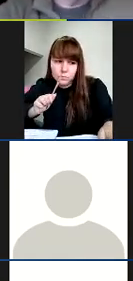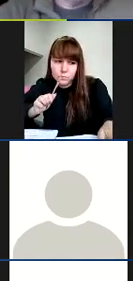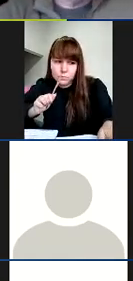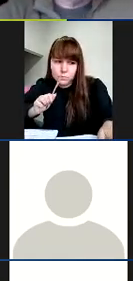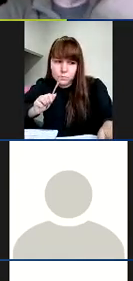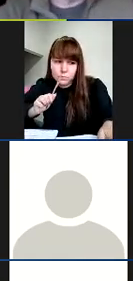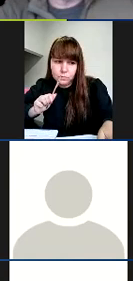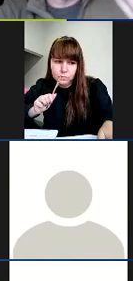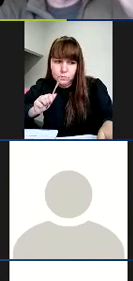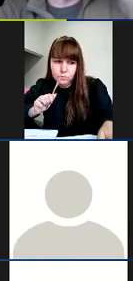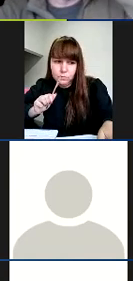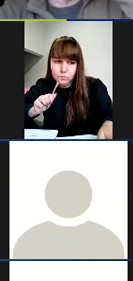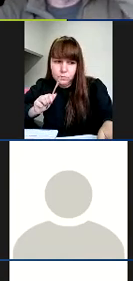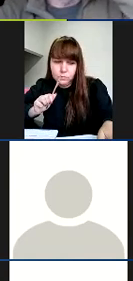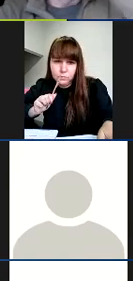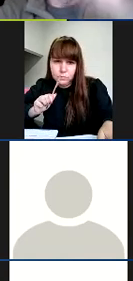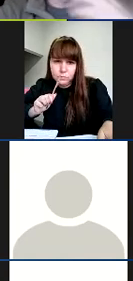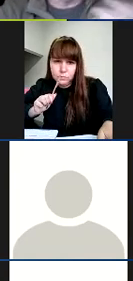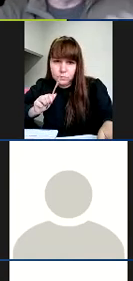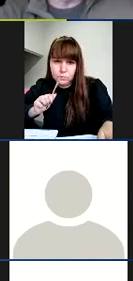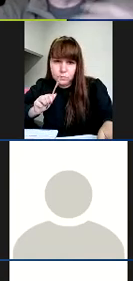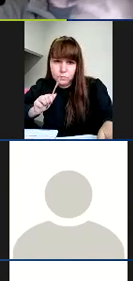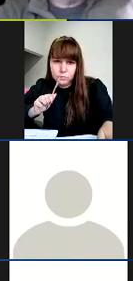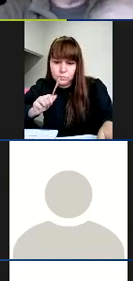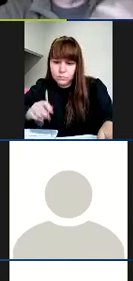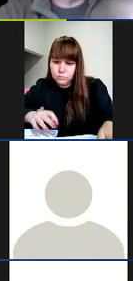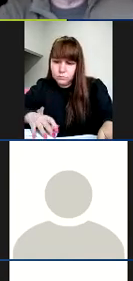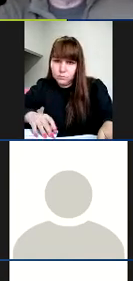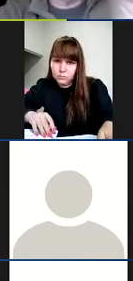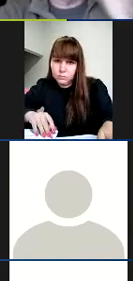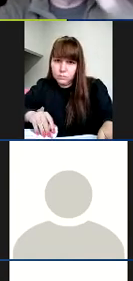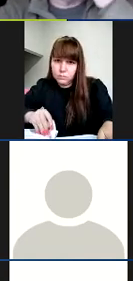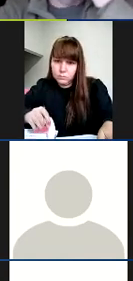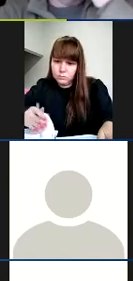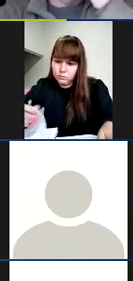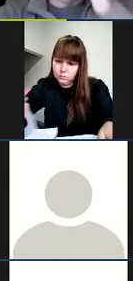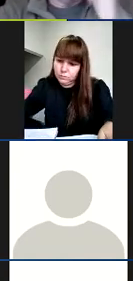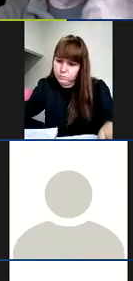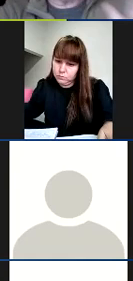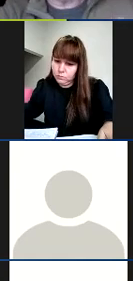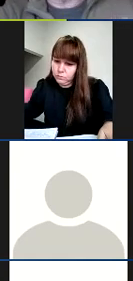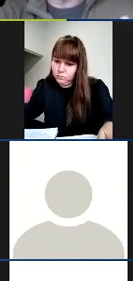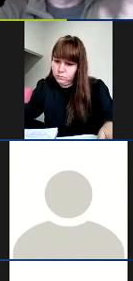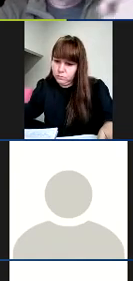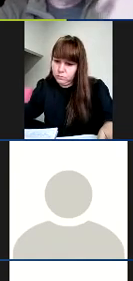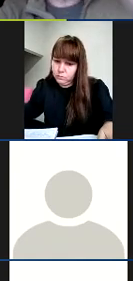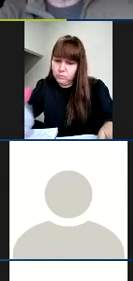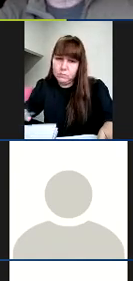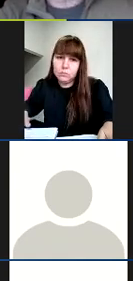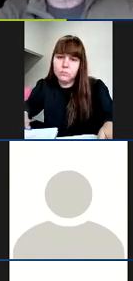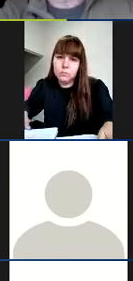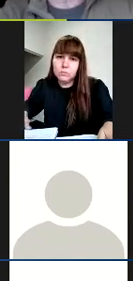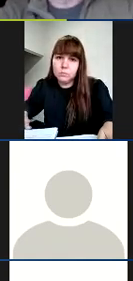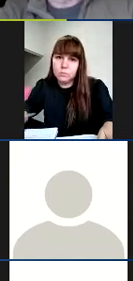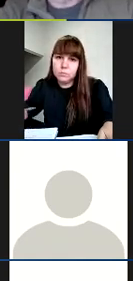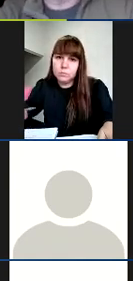que se mudó y demás, y qué sé yo cuánto, ¿sí? Va a ser frente a algún conflicto en particular, en especial. Pero al principio es así, y a veces, cada